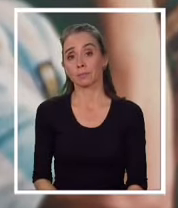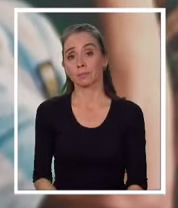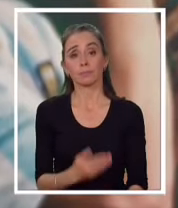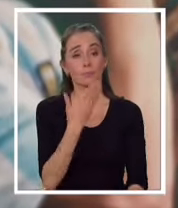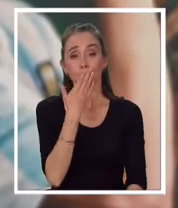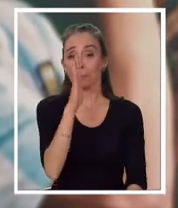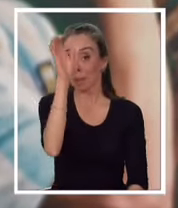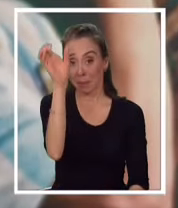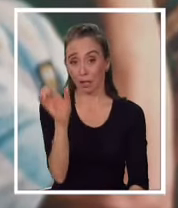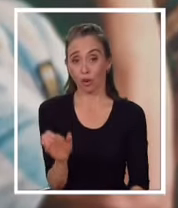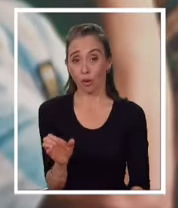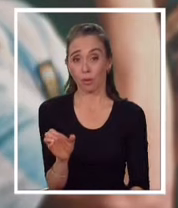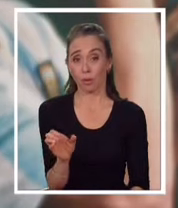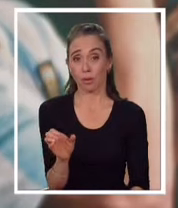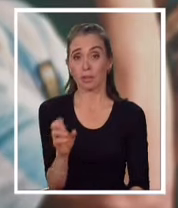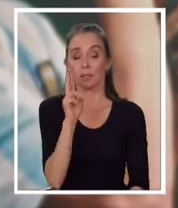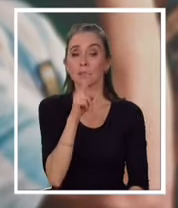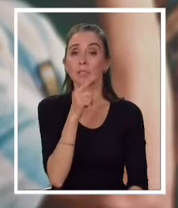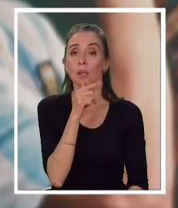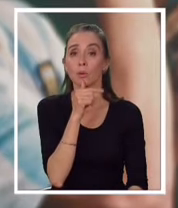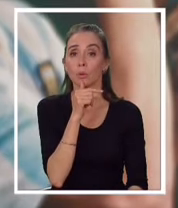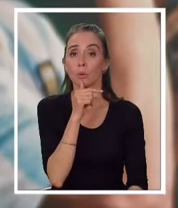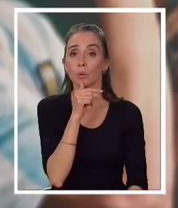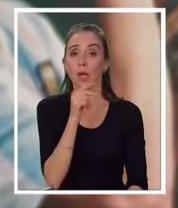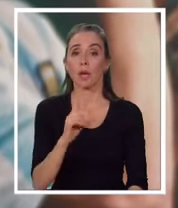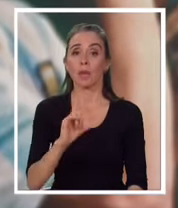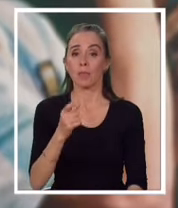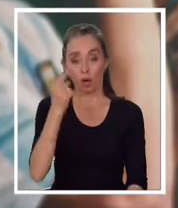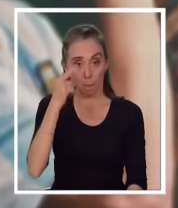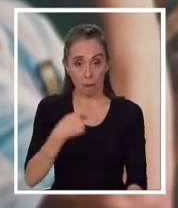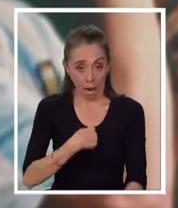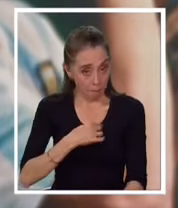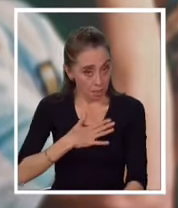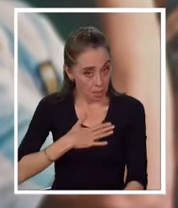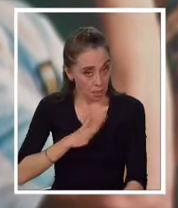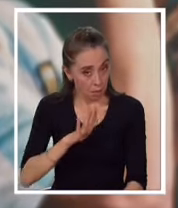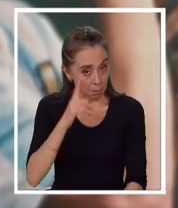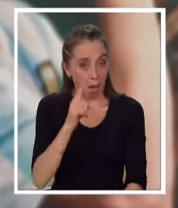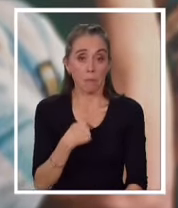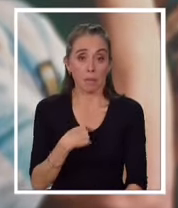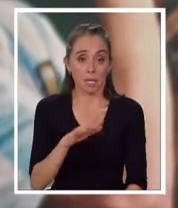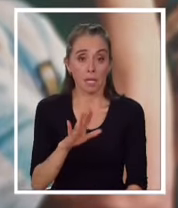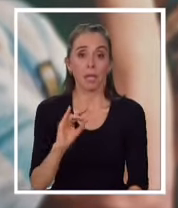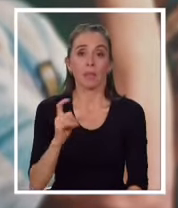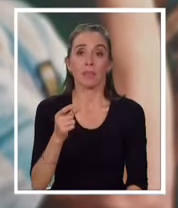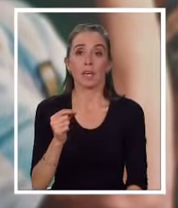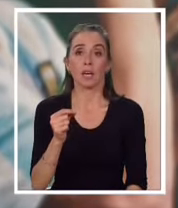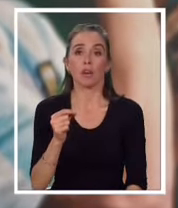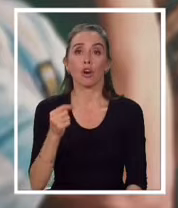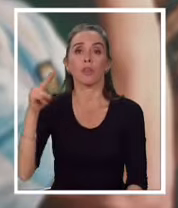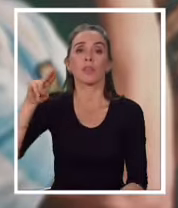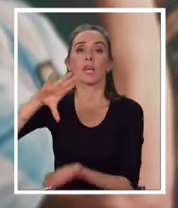El mejor, indudablemente, el Diego, para mí, el Diego de